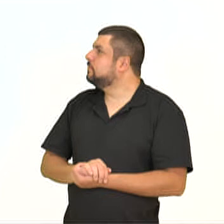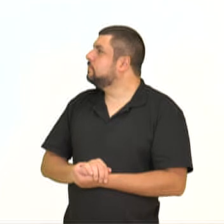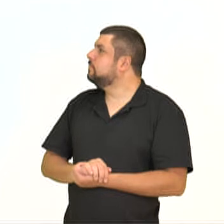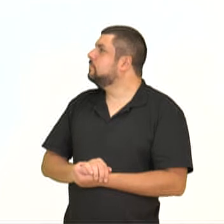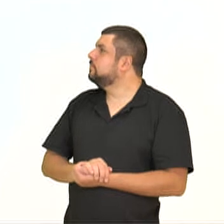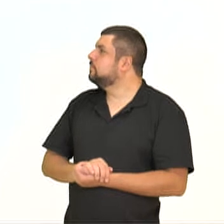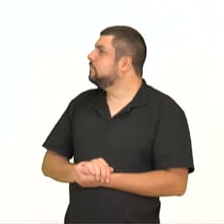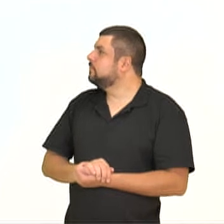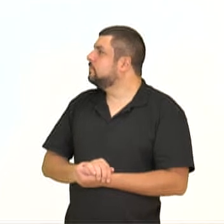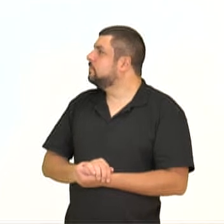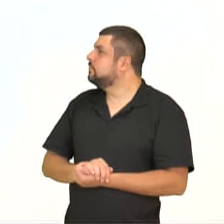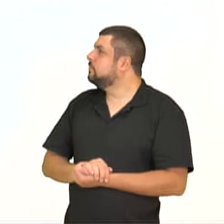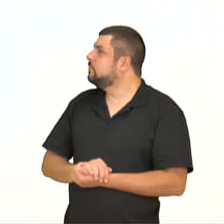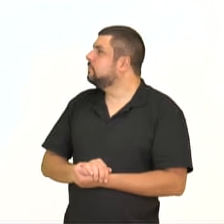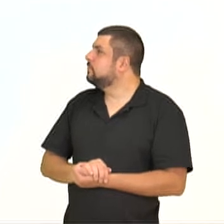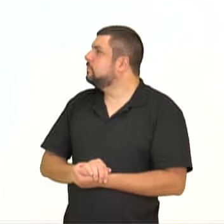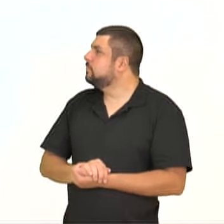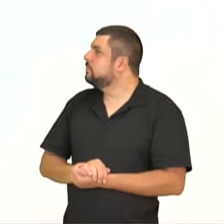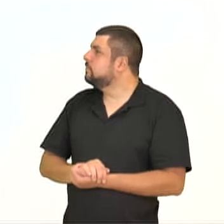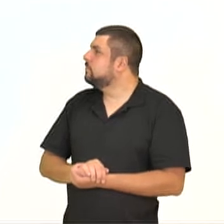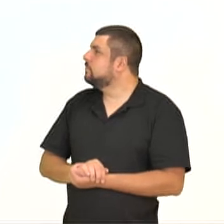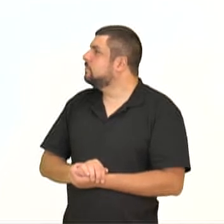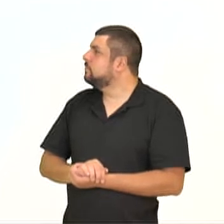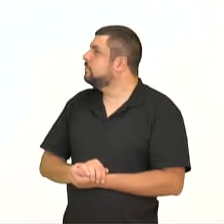tener, tendría, valer,